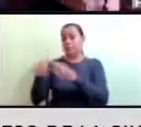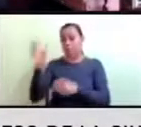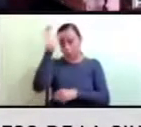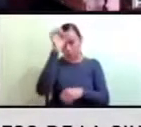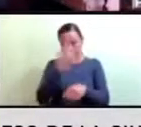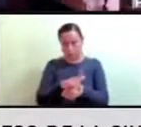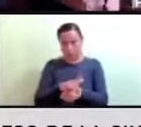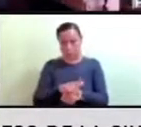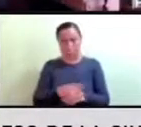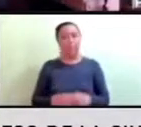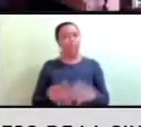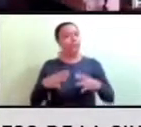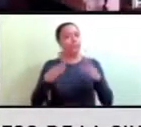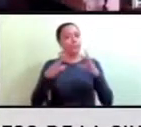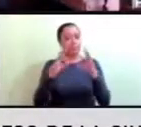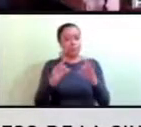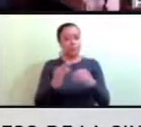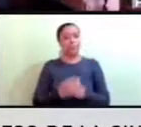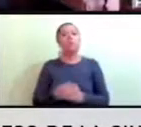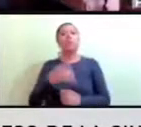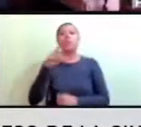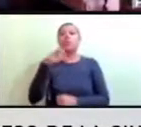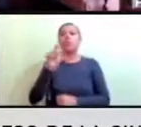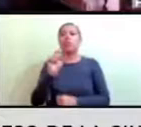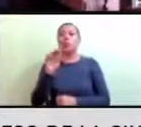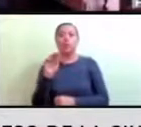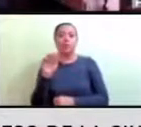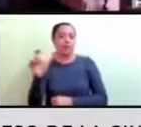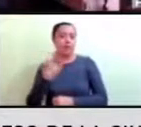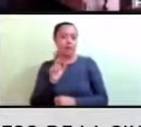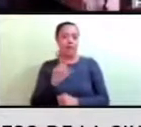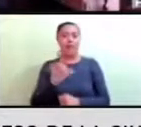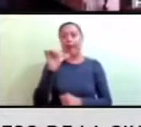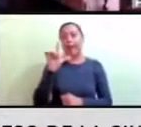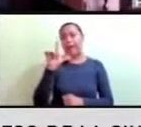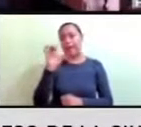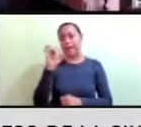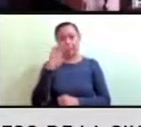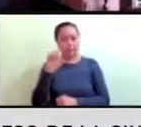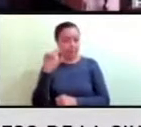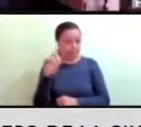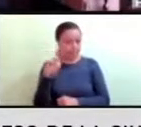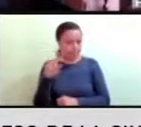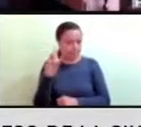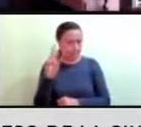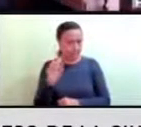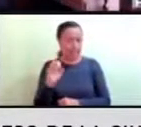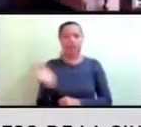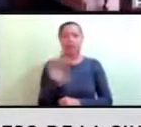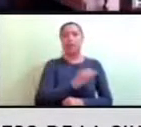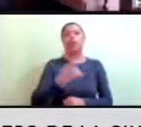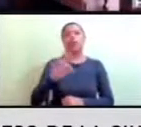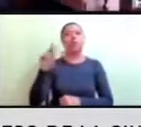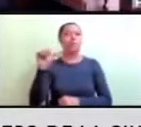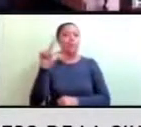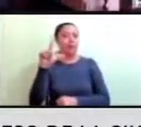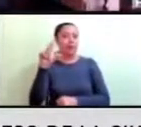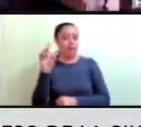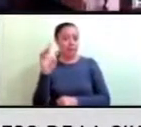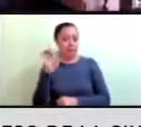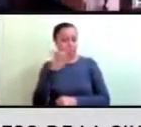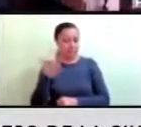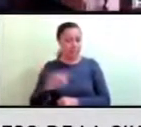Fundar QMX, Rafael Alejandro Cauduro Alcántara, Claudio de Jesús Valdés Curi, Germán Montalvo